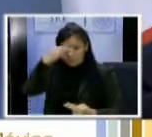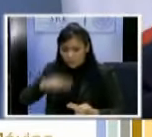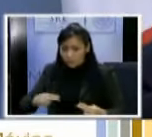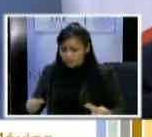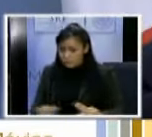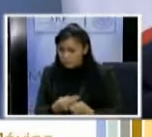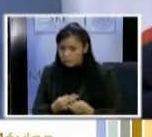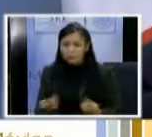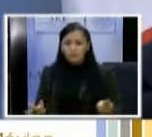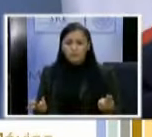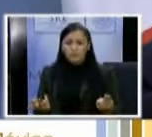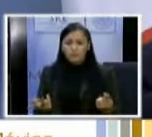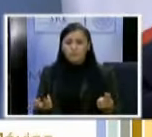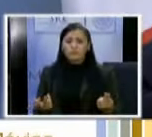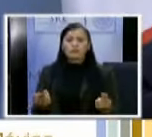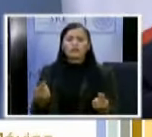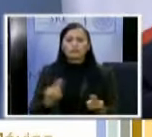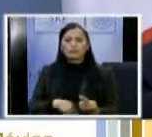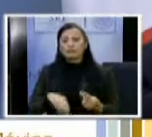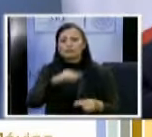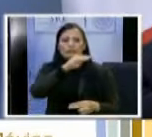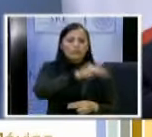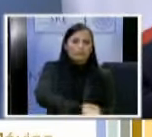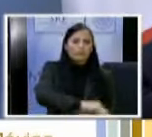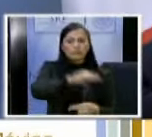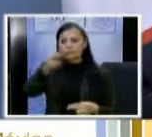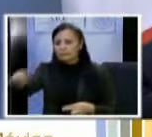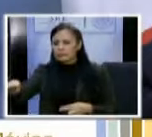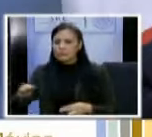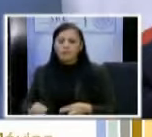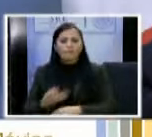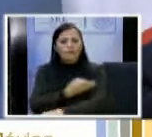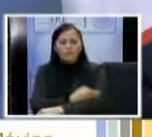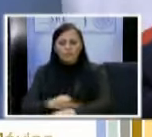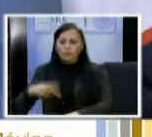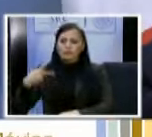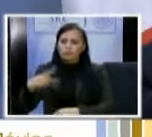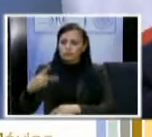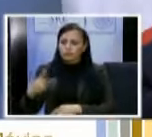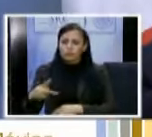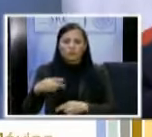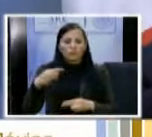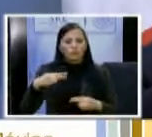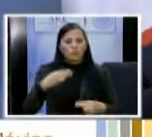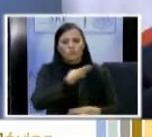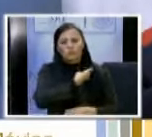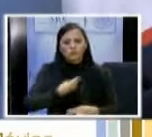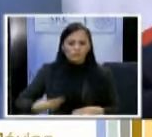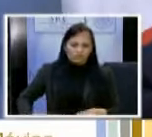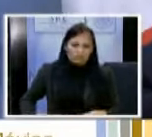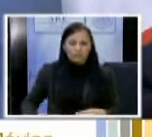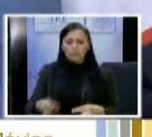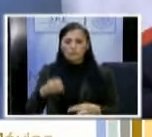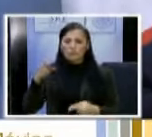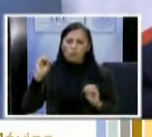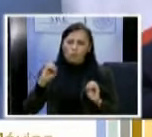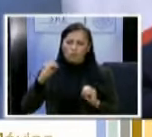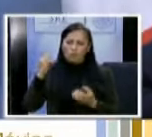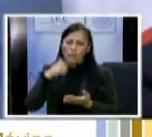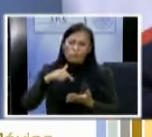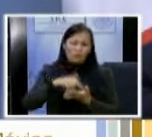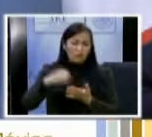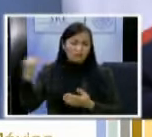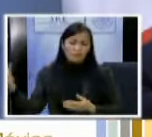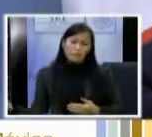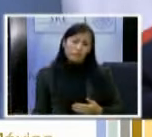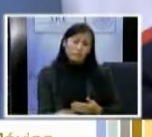andar haciendo una serie de peregrinajes sus familiares en los municipios, en las ciudades más remotas para que les den un